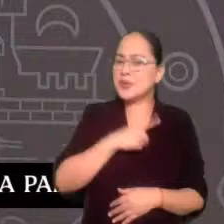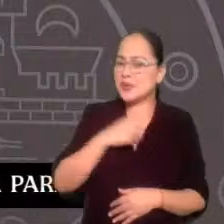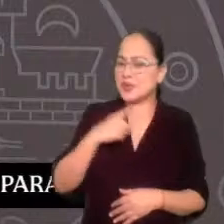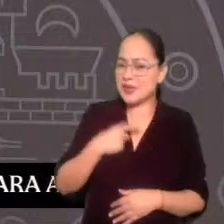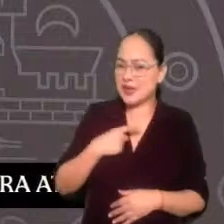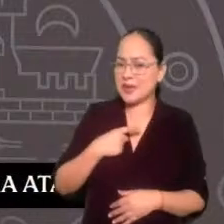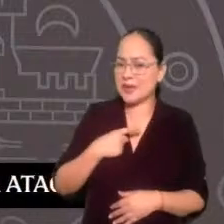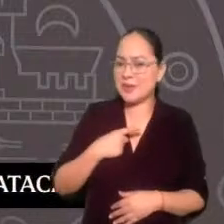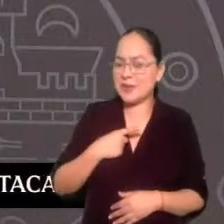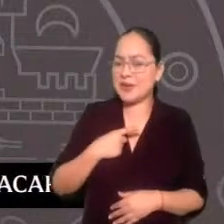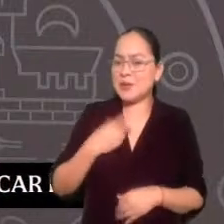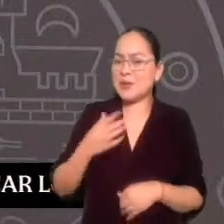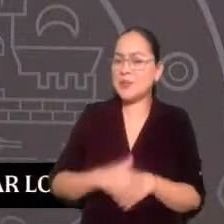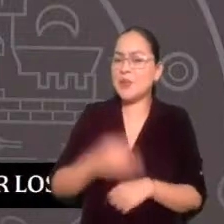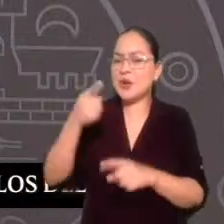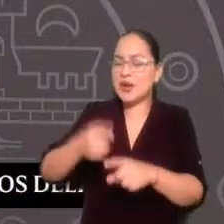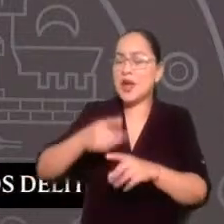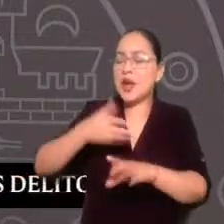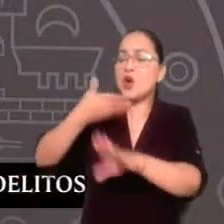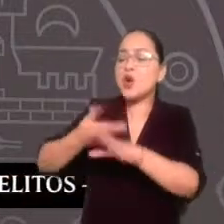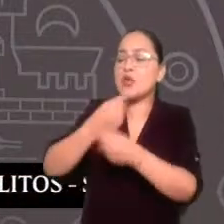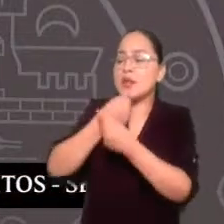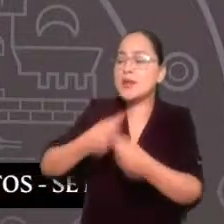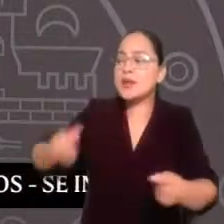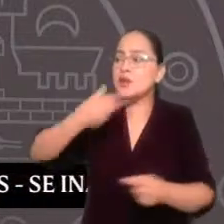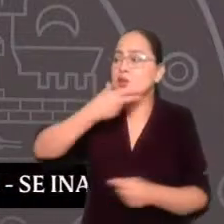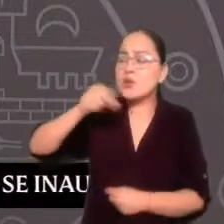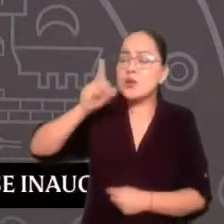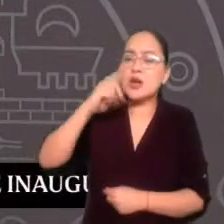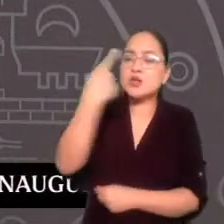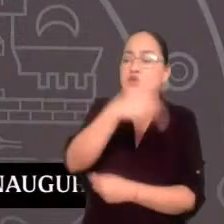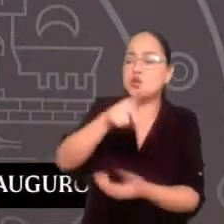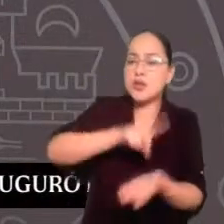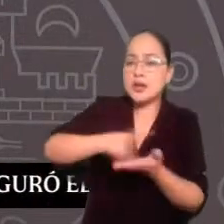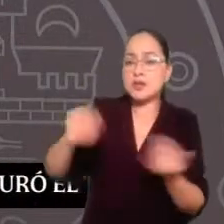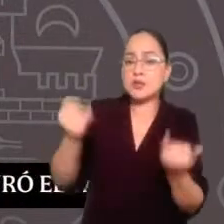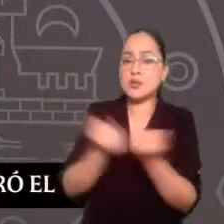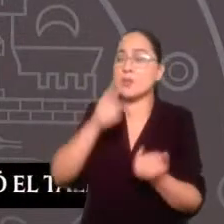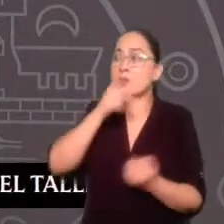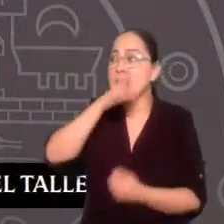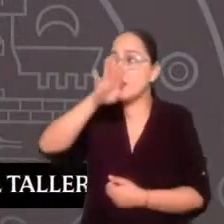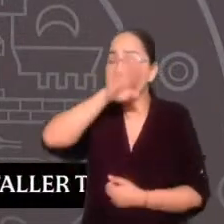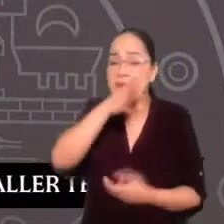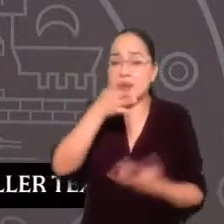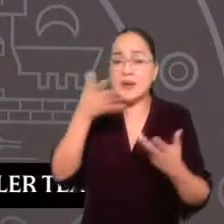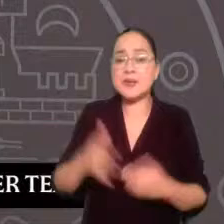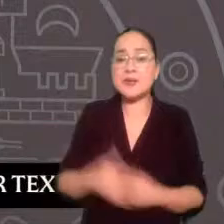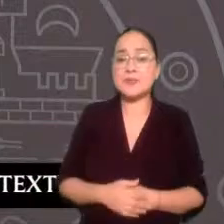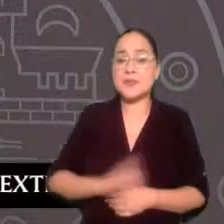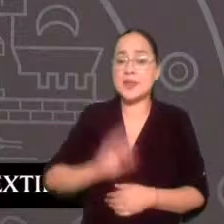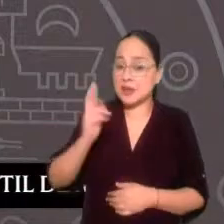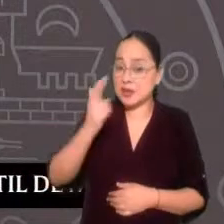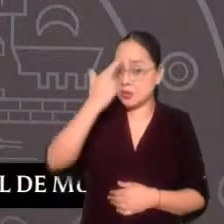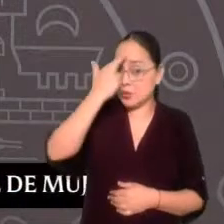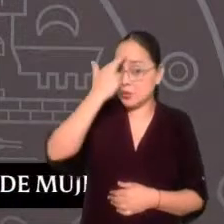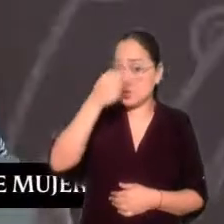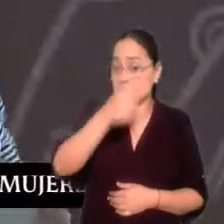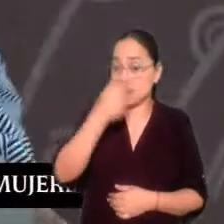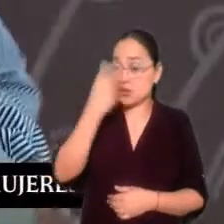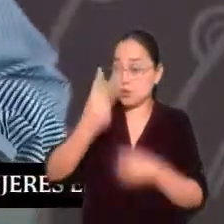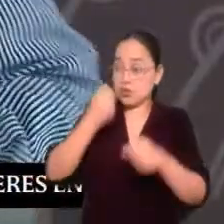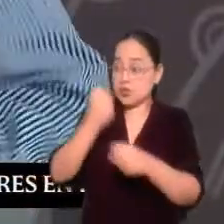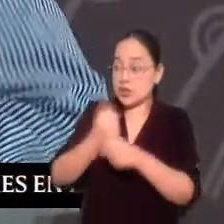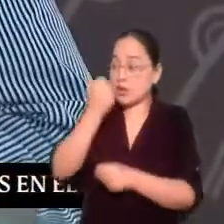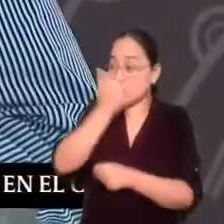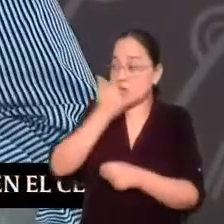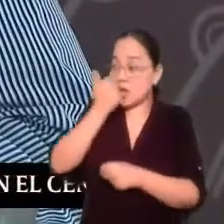afectando a los niños, las niñas, a los padres de familia. Acuérdense que tienen 2 años sin ir a la escuela, no van, los